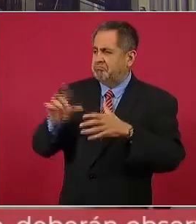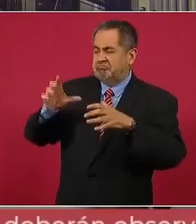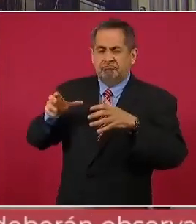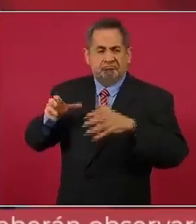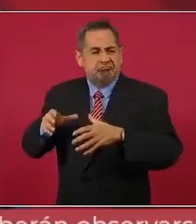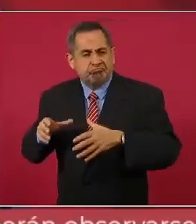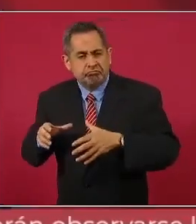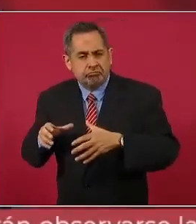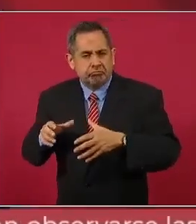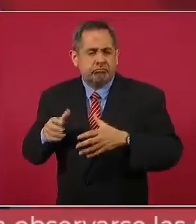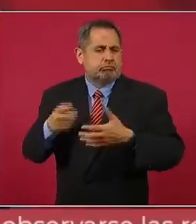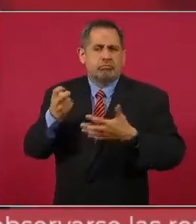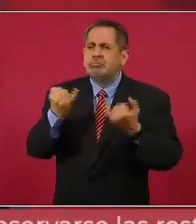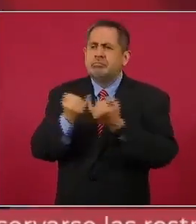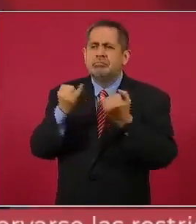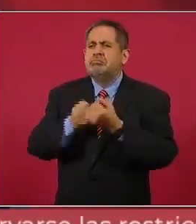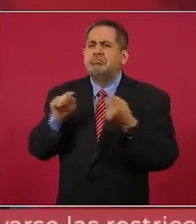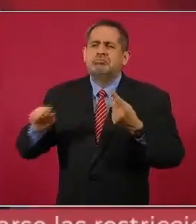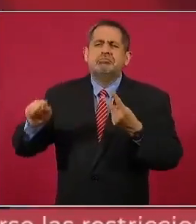y así en otros casos.